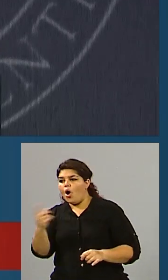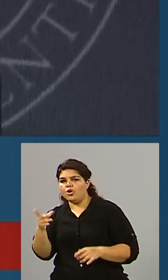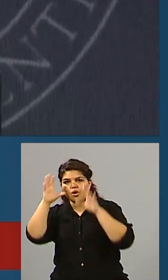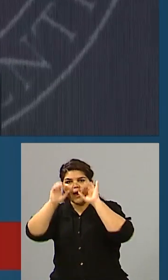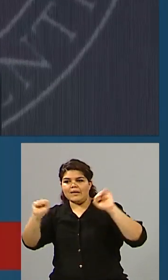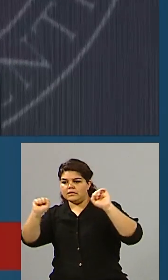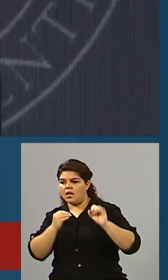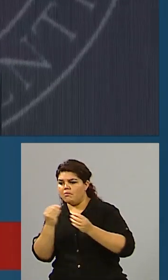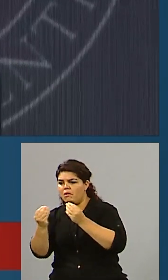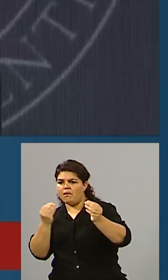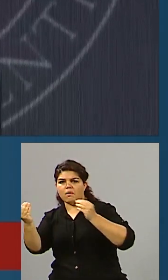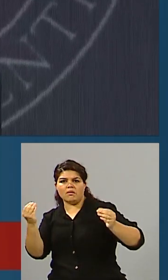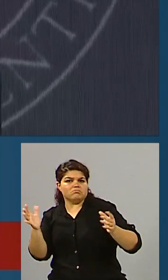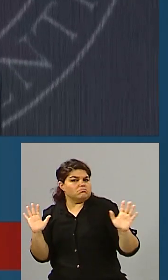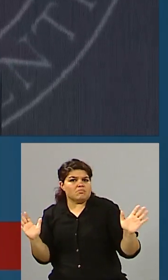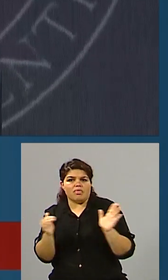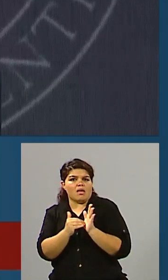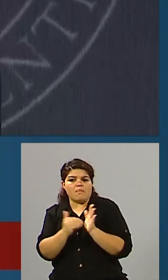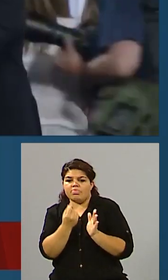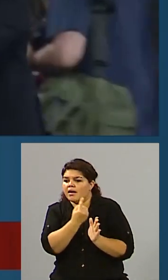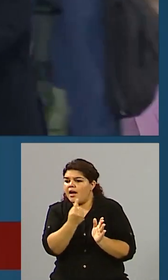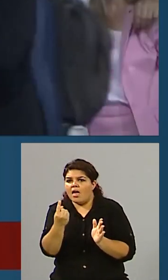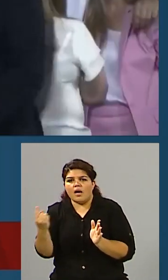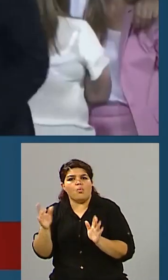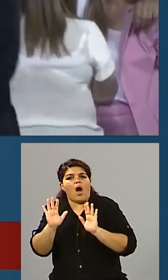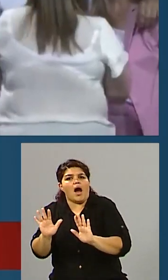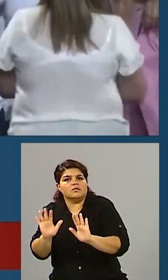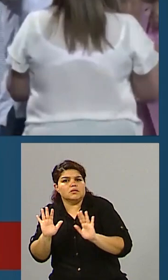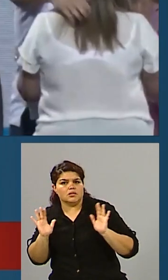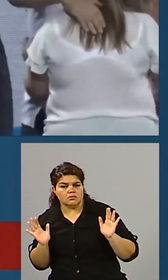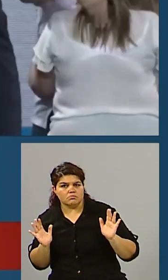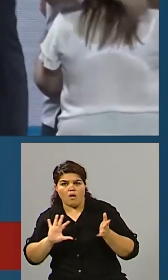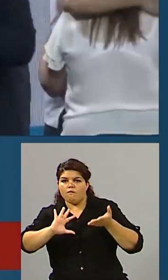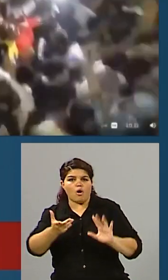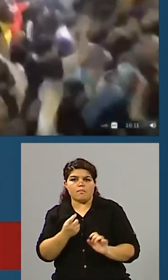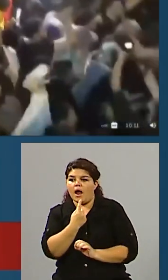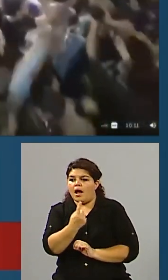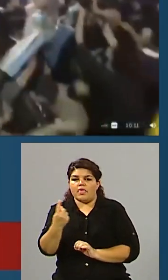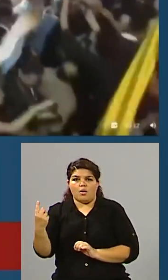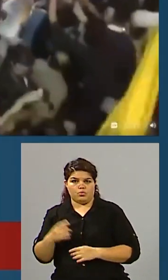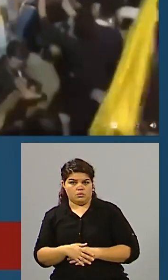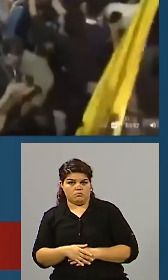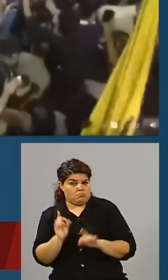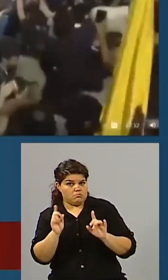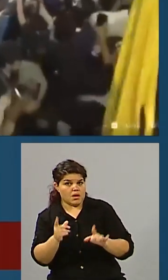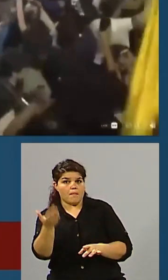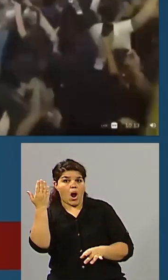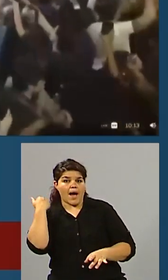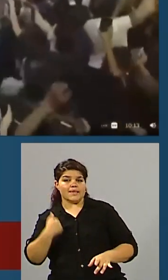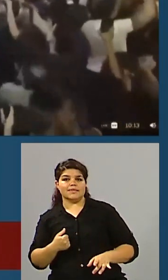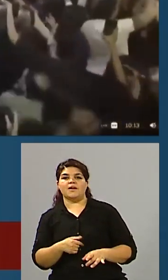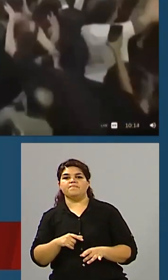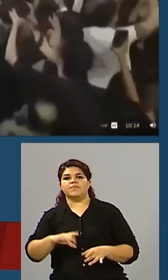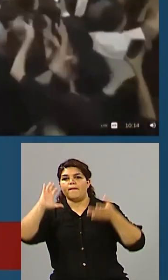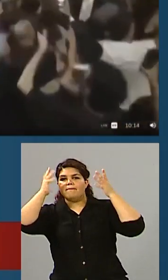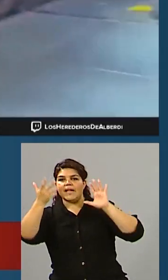miembros del gabinete de Milei, pero creo que este ropaje es el que él ha elegido. Lo eligió cuando era un panelista de televisión, lo eligió